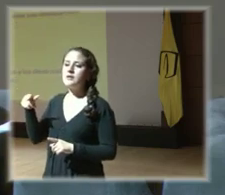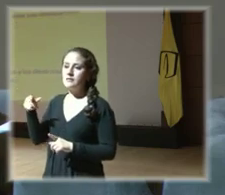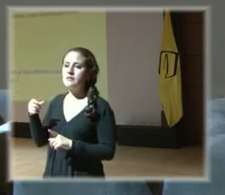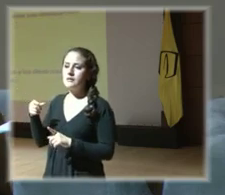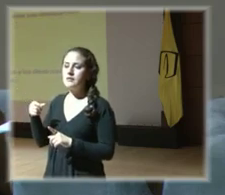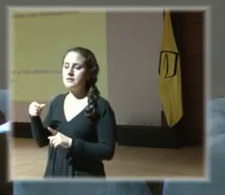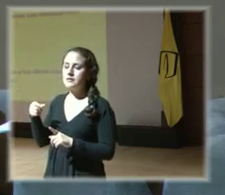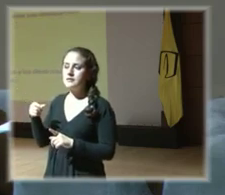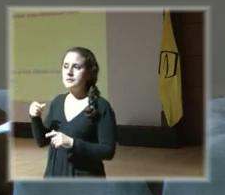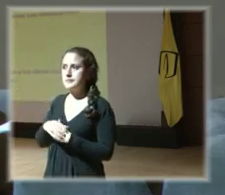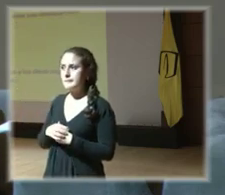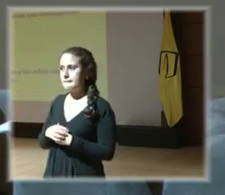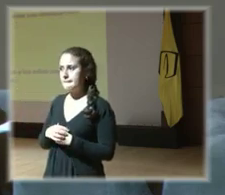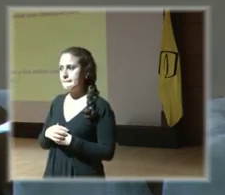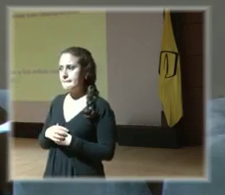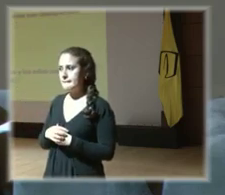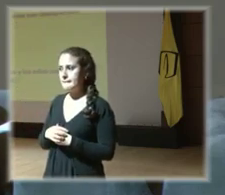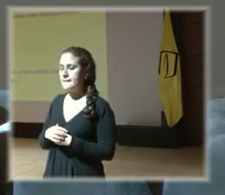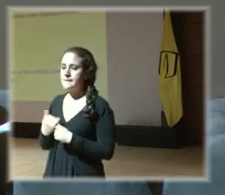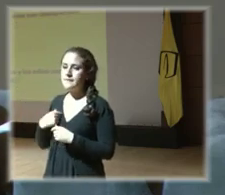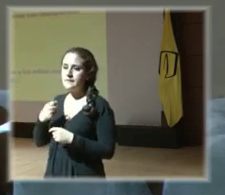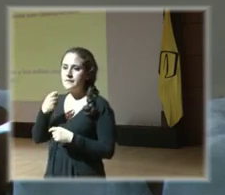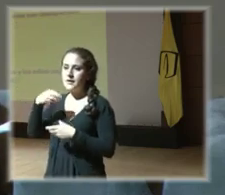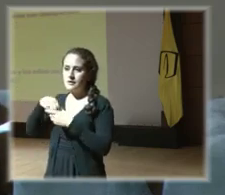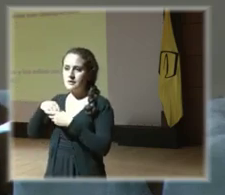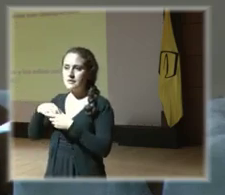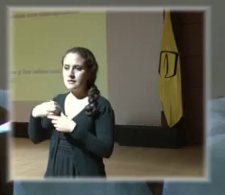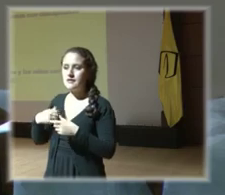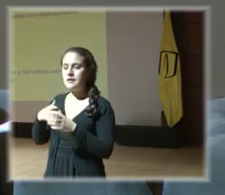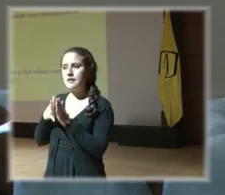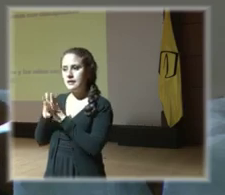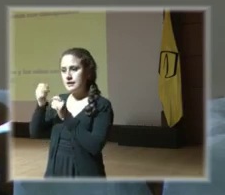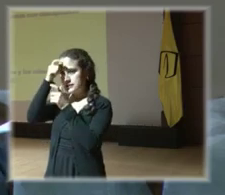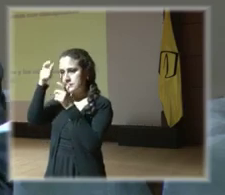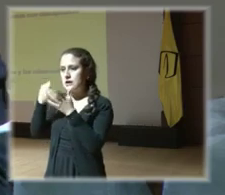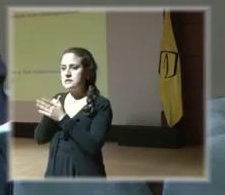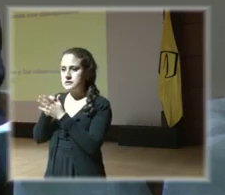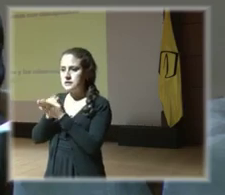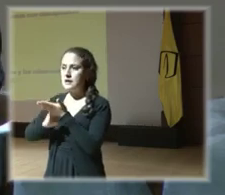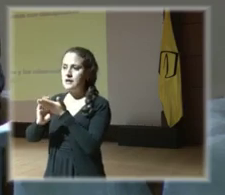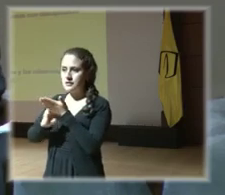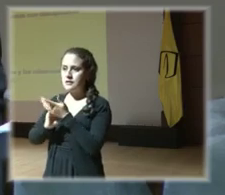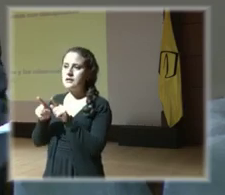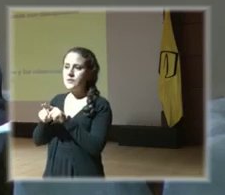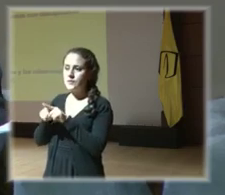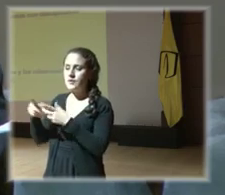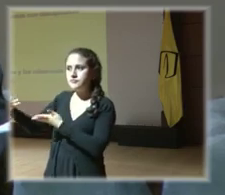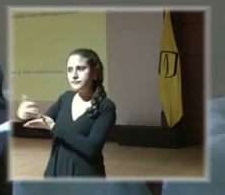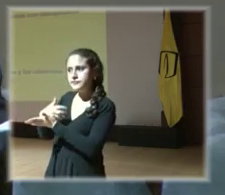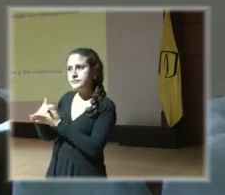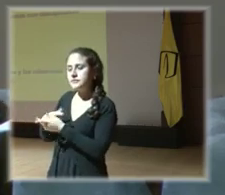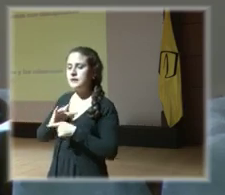el Estado, y tengo digamos, noticias dentro del Estado de que el Estado está intentando implementar las recomendaciones